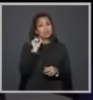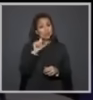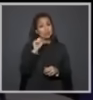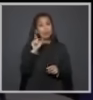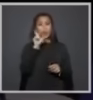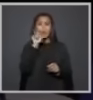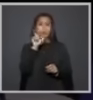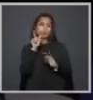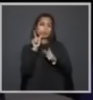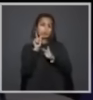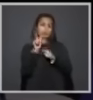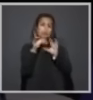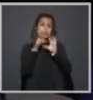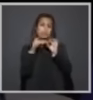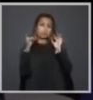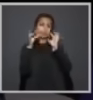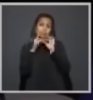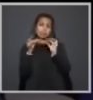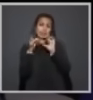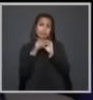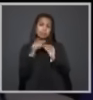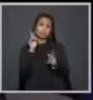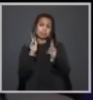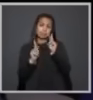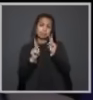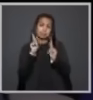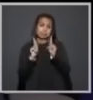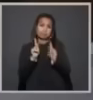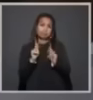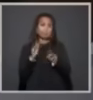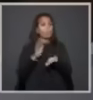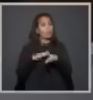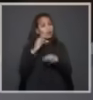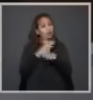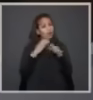saliendo otras cosas. Muchas gracias. Gracias, candidato.